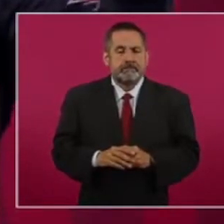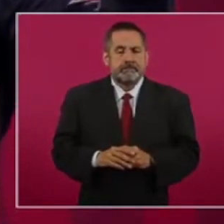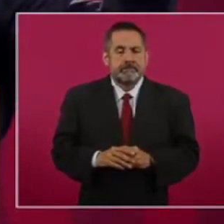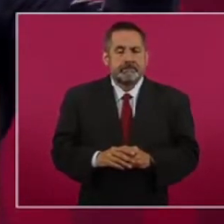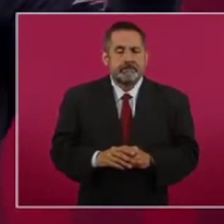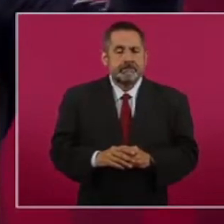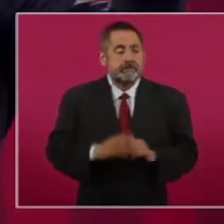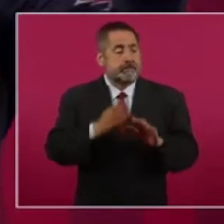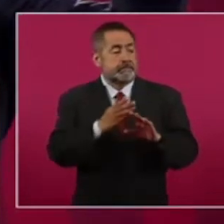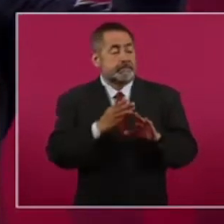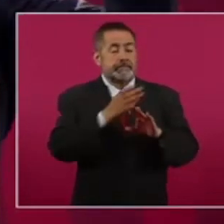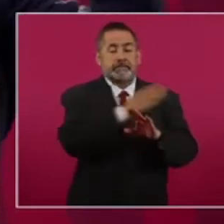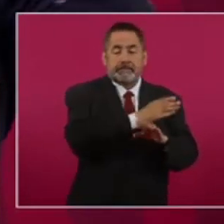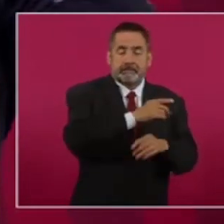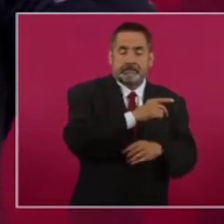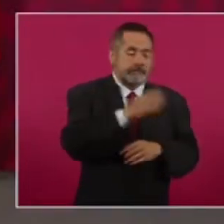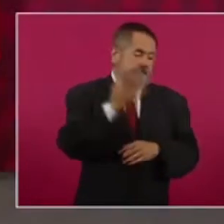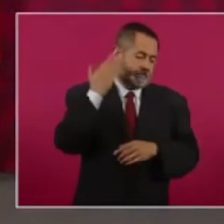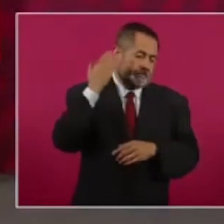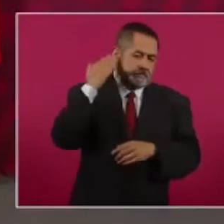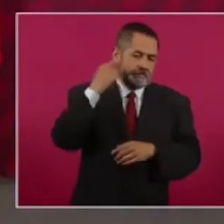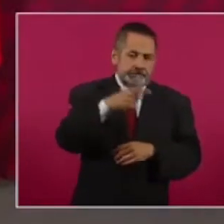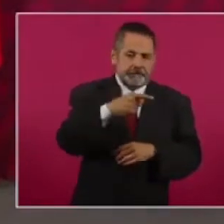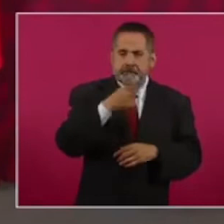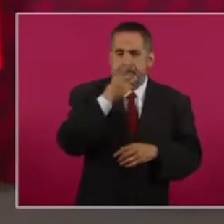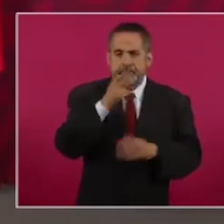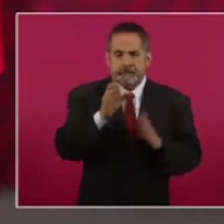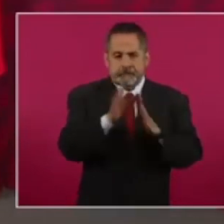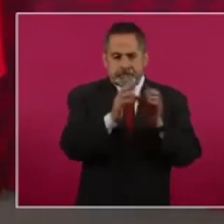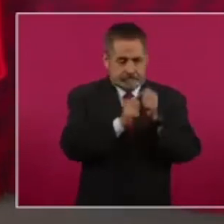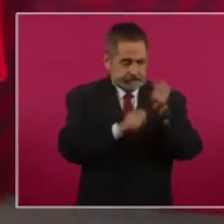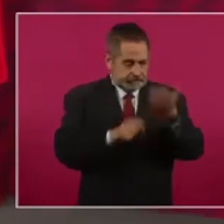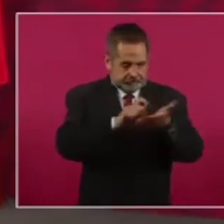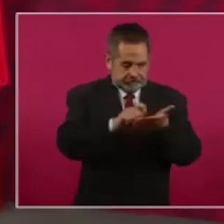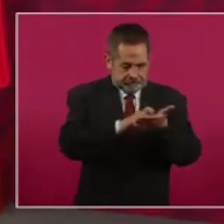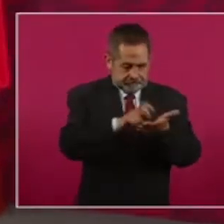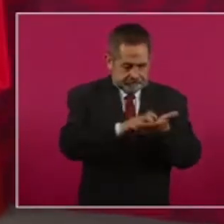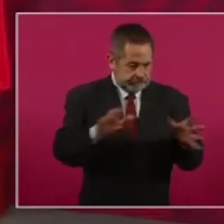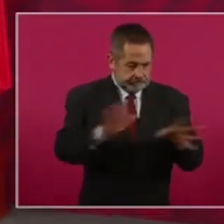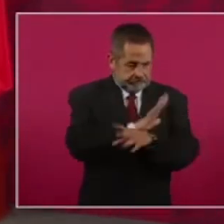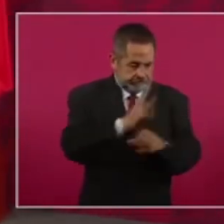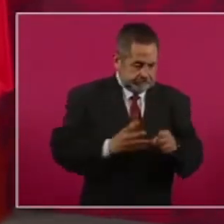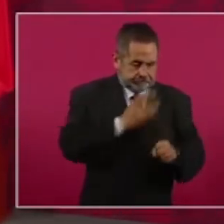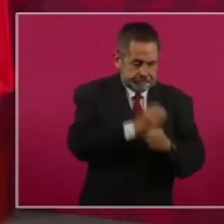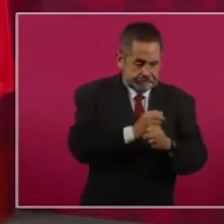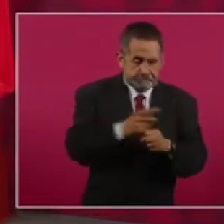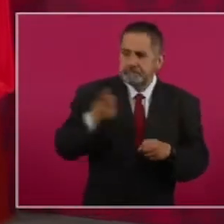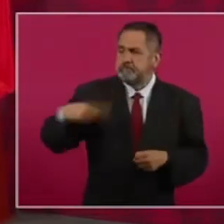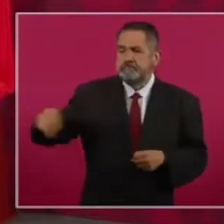iban a reformar la Constitución y el pueblo no se enteraba,